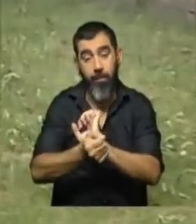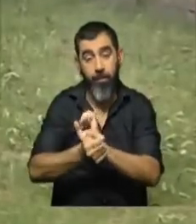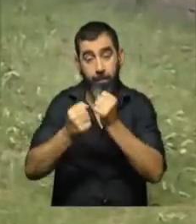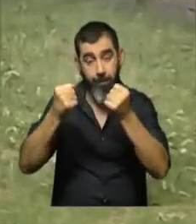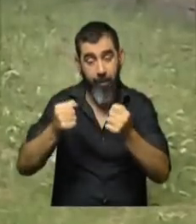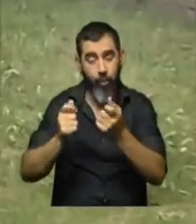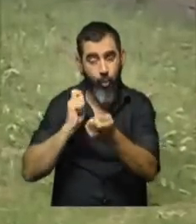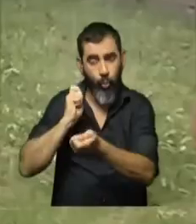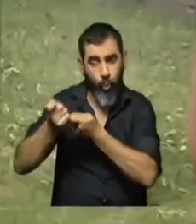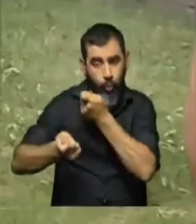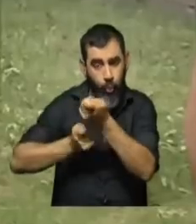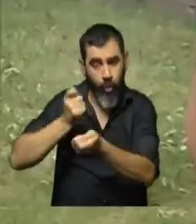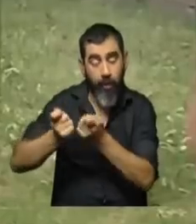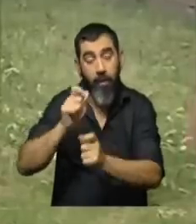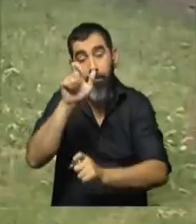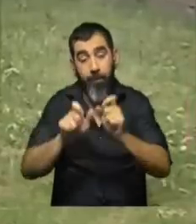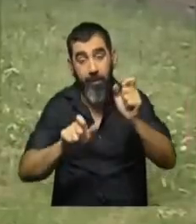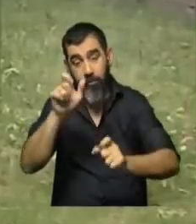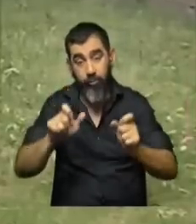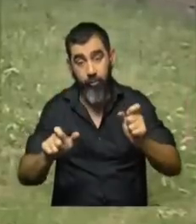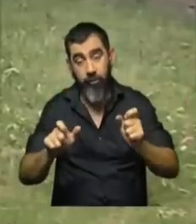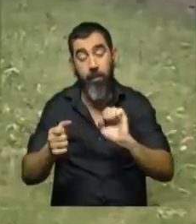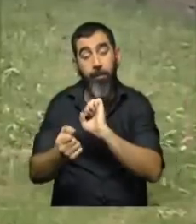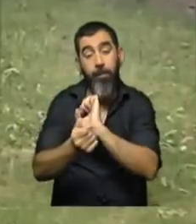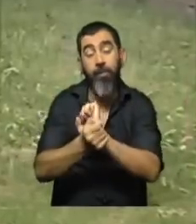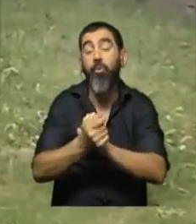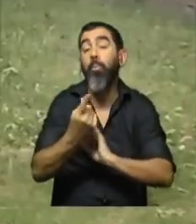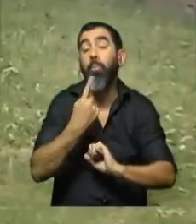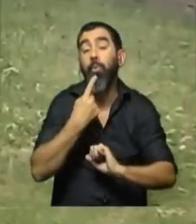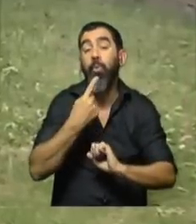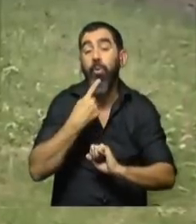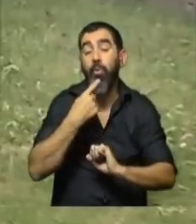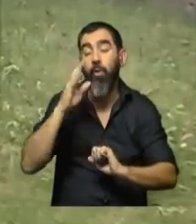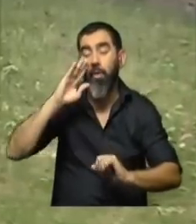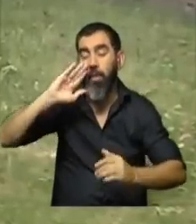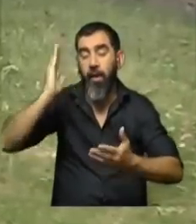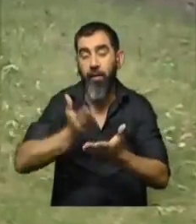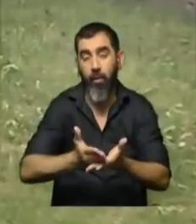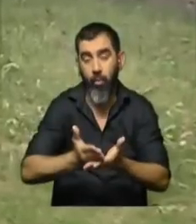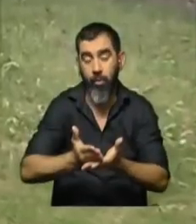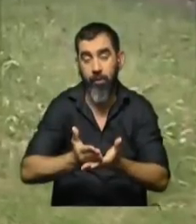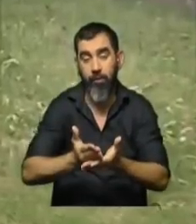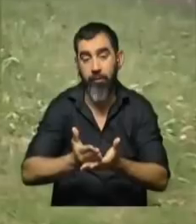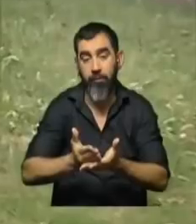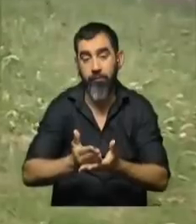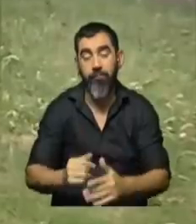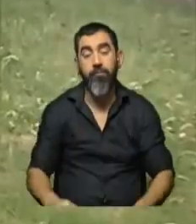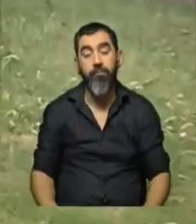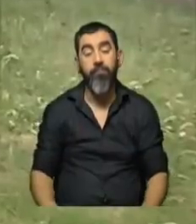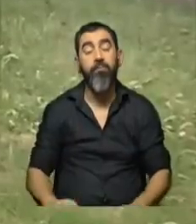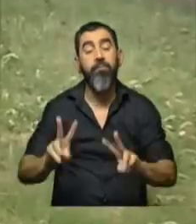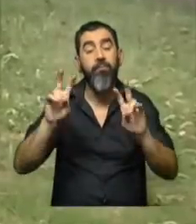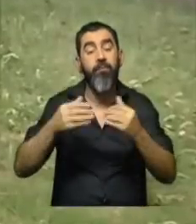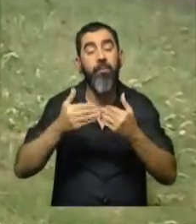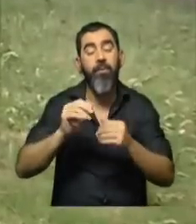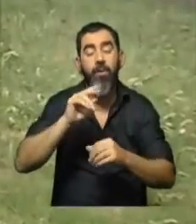y torturadas personas, presos políticos de la última dictadura cívico-militar. Una causa que comenzó